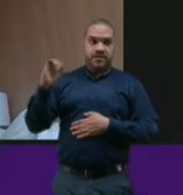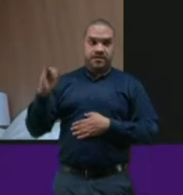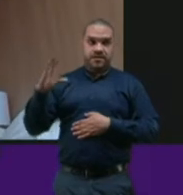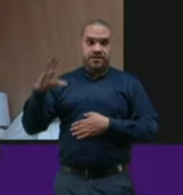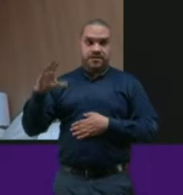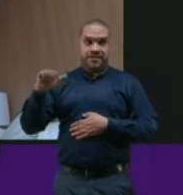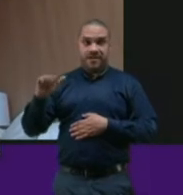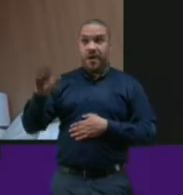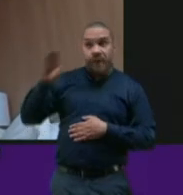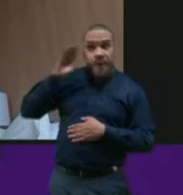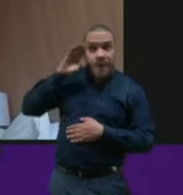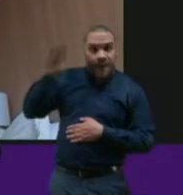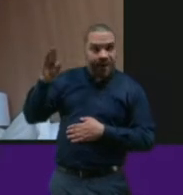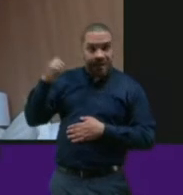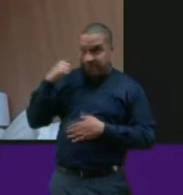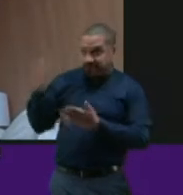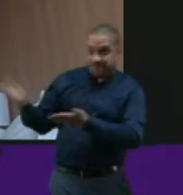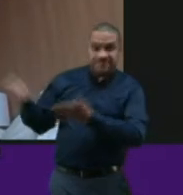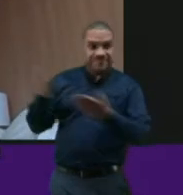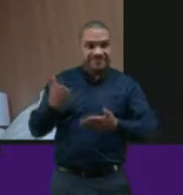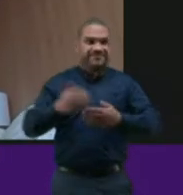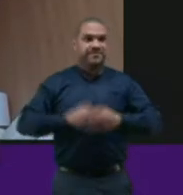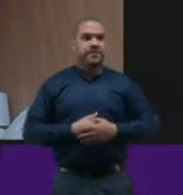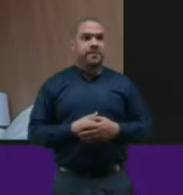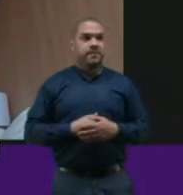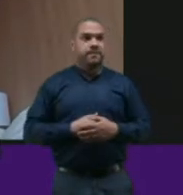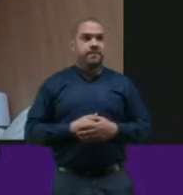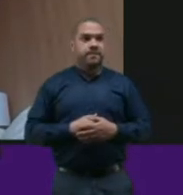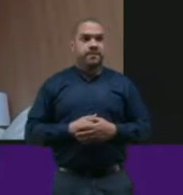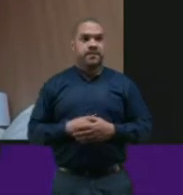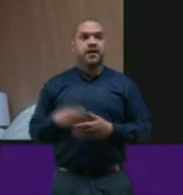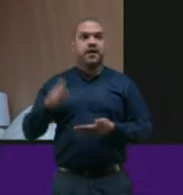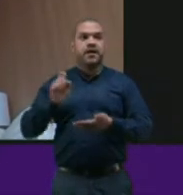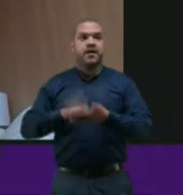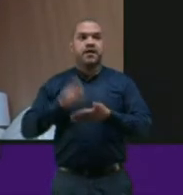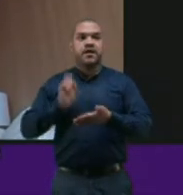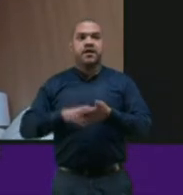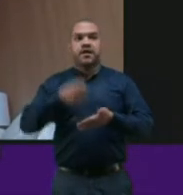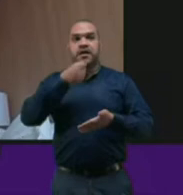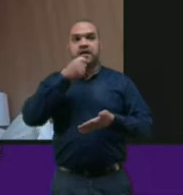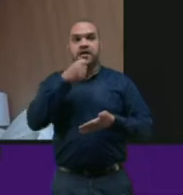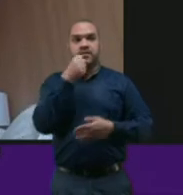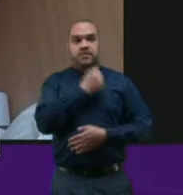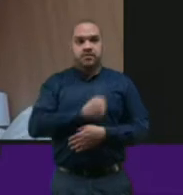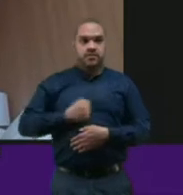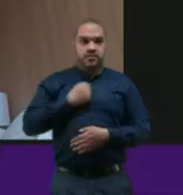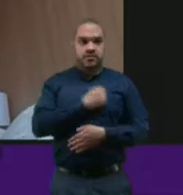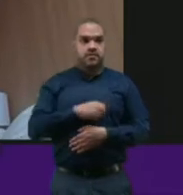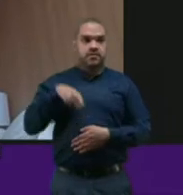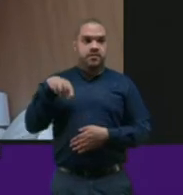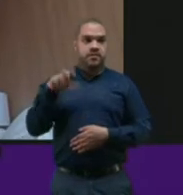Patricia, hola, no sé si te quieres presentar. Démosle audio a Patricia, porfa.